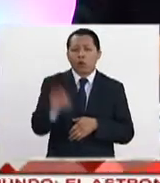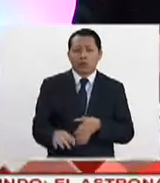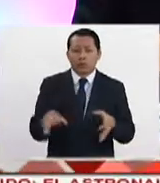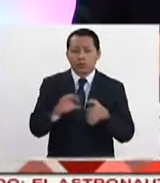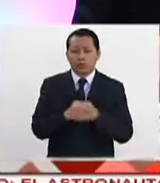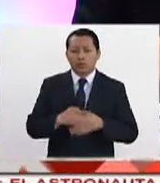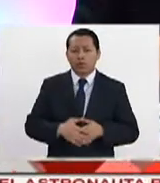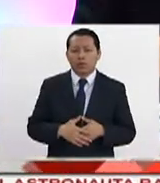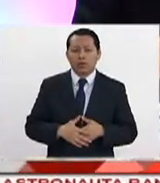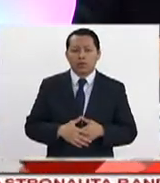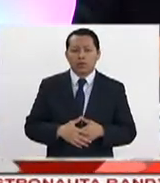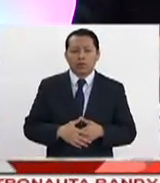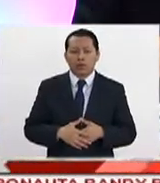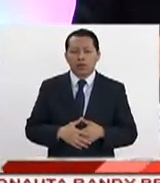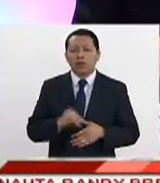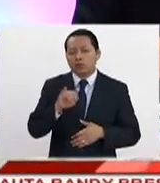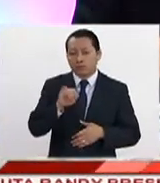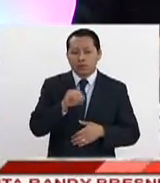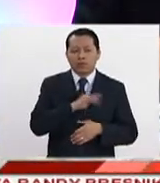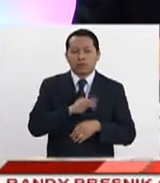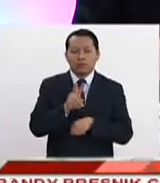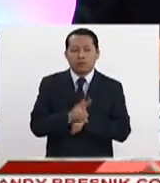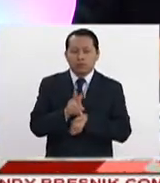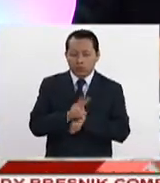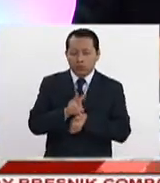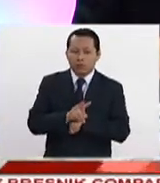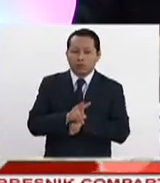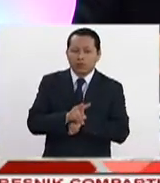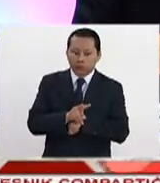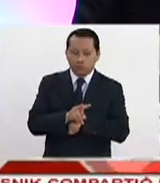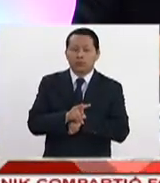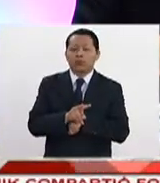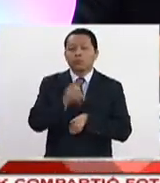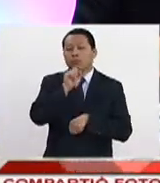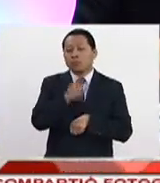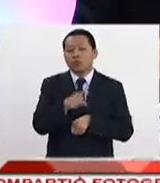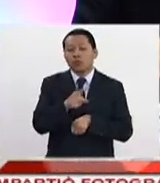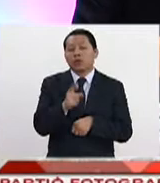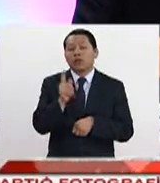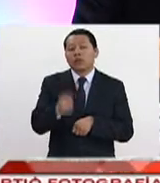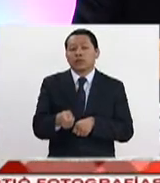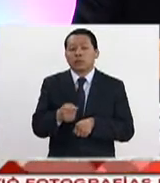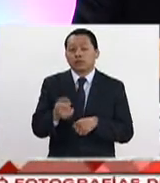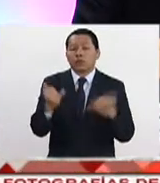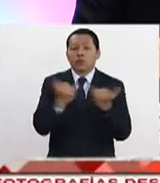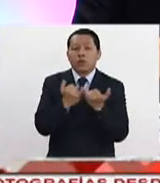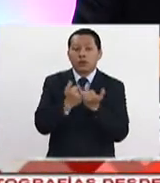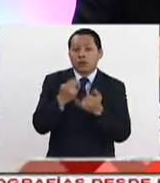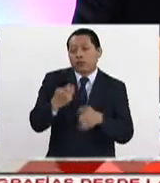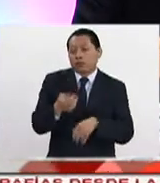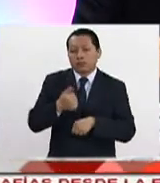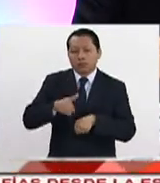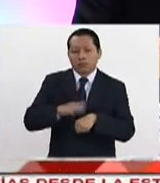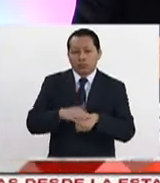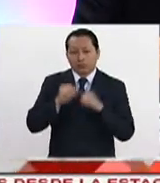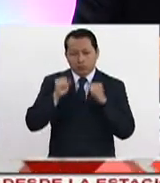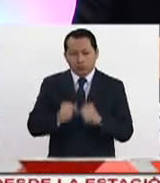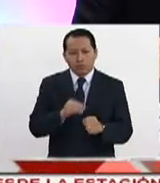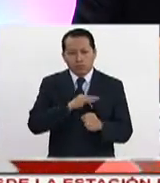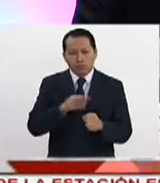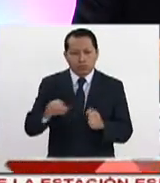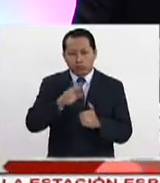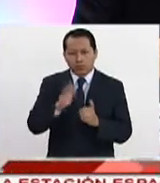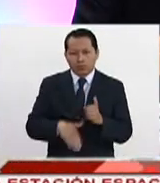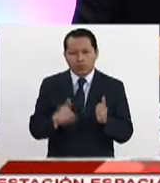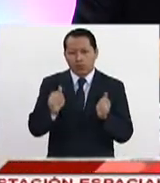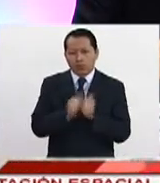Sí, lo tenemos monitoreado y nos ocupa. Al final del día, esta administración seguramente va a acabar con